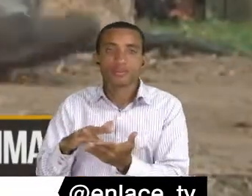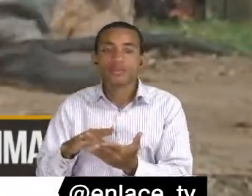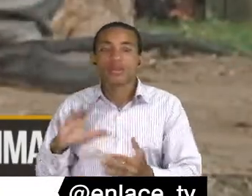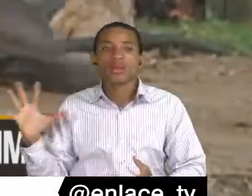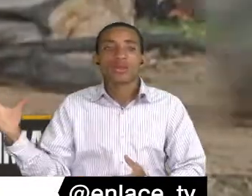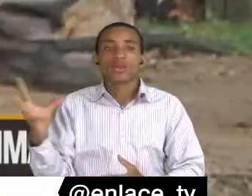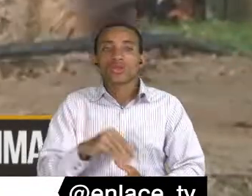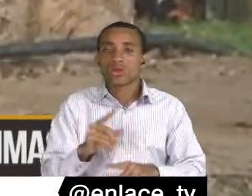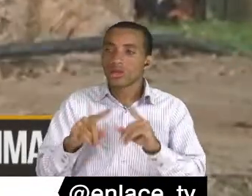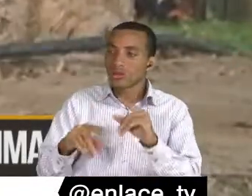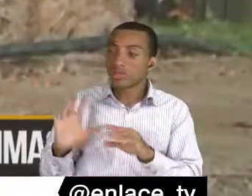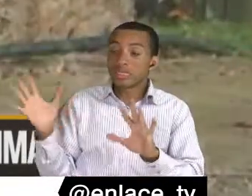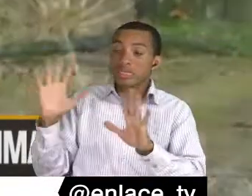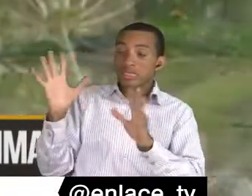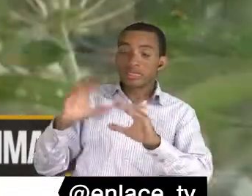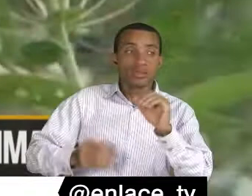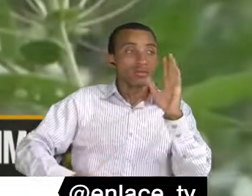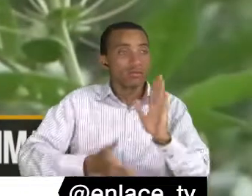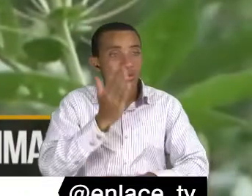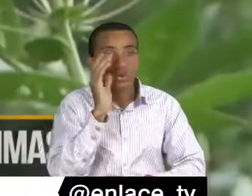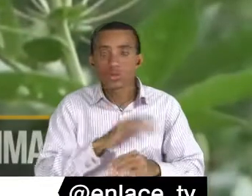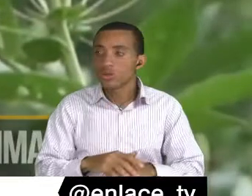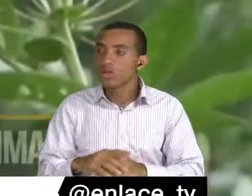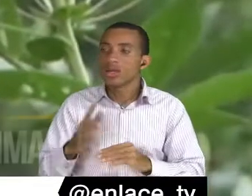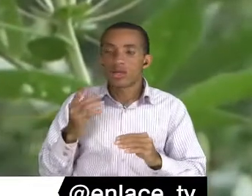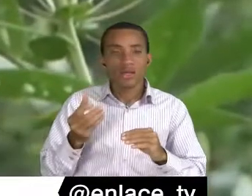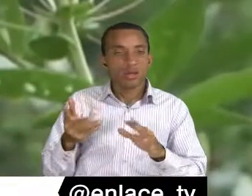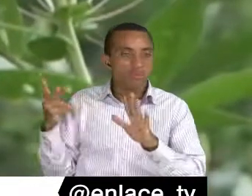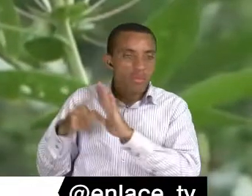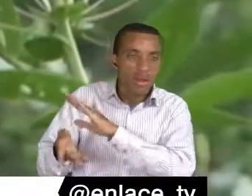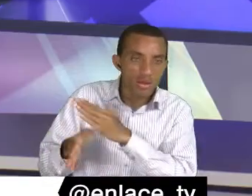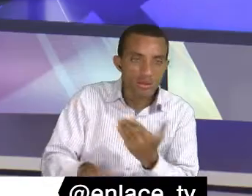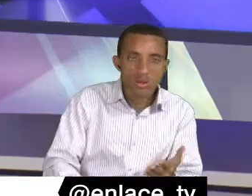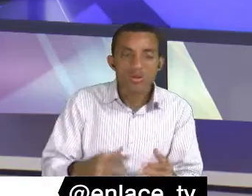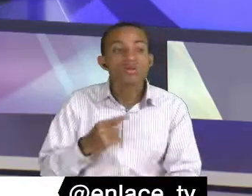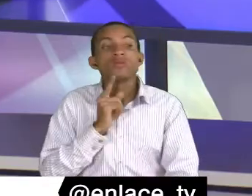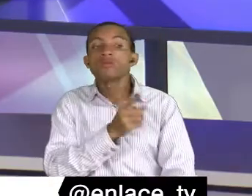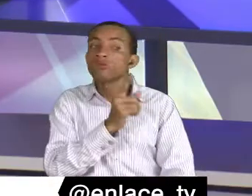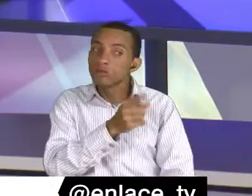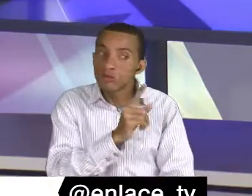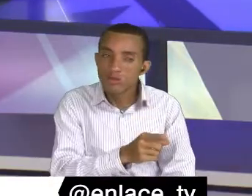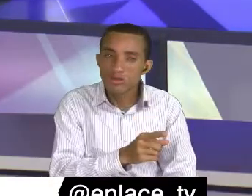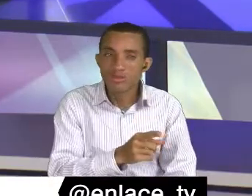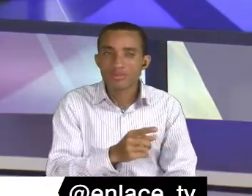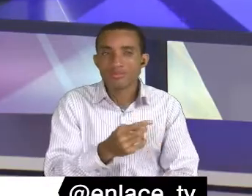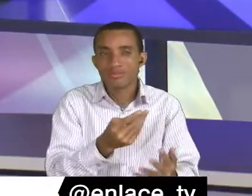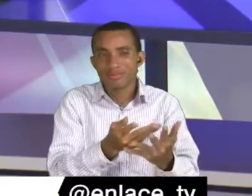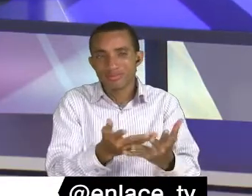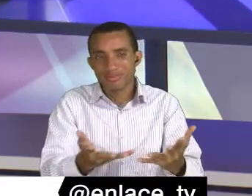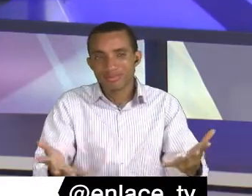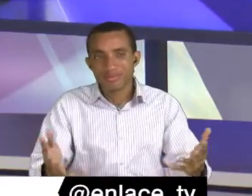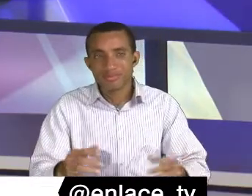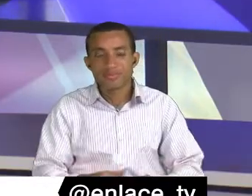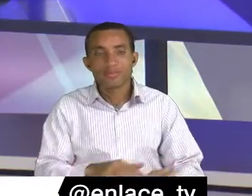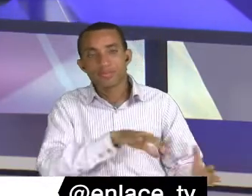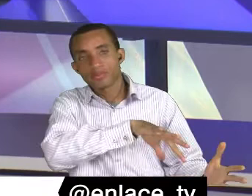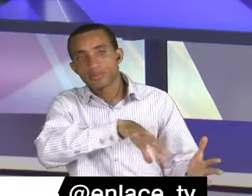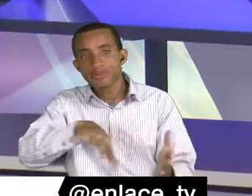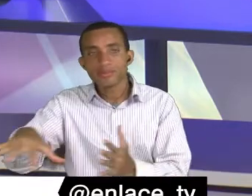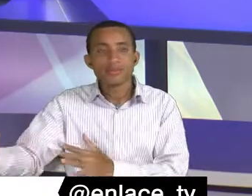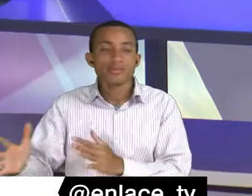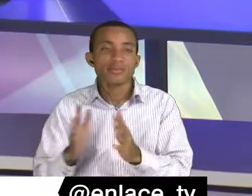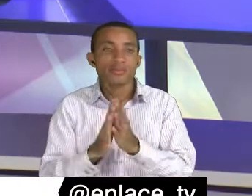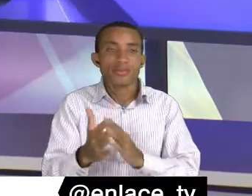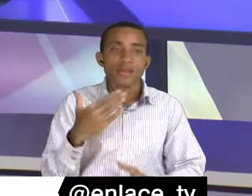desplazamiento forzado, desapariciones, homicidios y múltiples amenazas de muerte. La Asociación de Damas Voluntarias del Hospital Regional